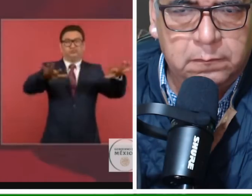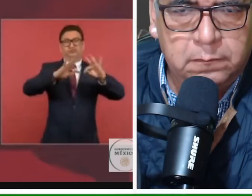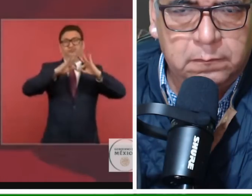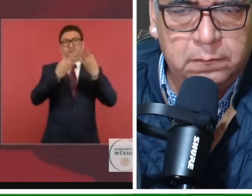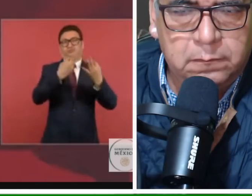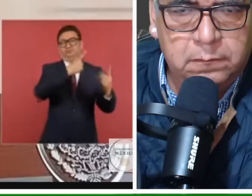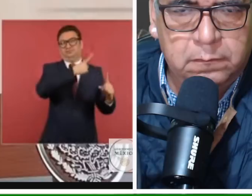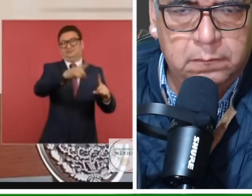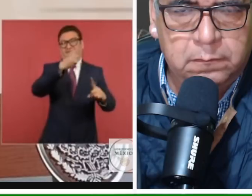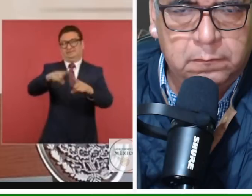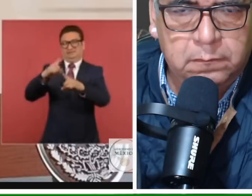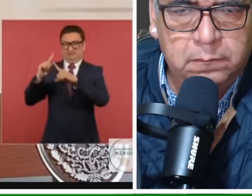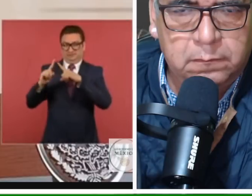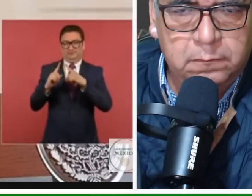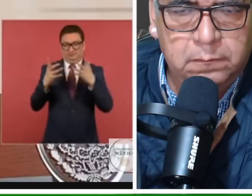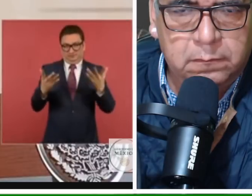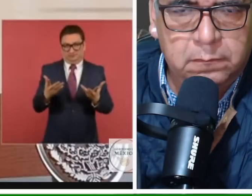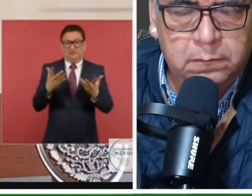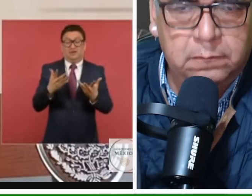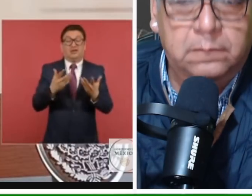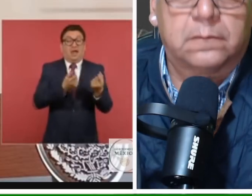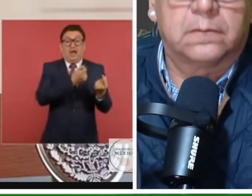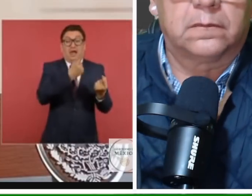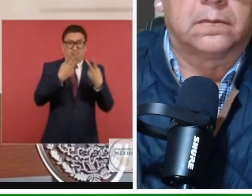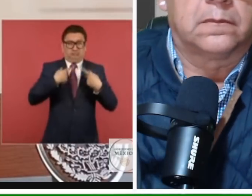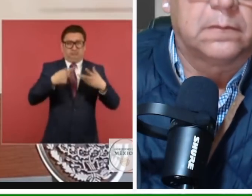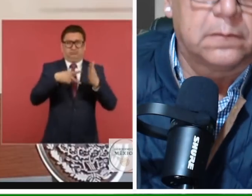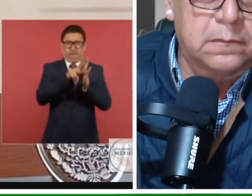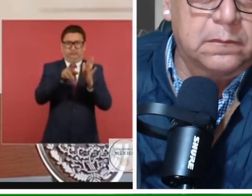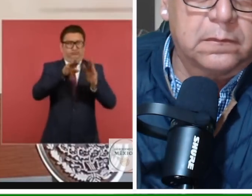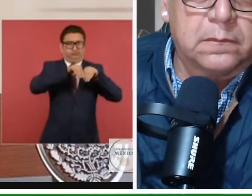mayor apego a la verdad,